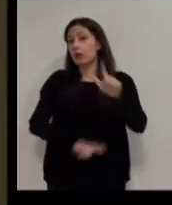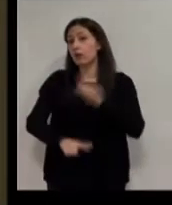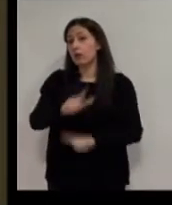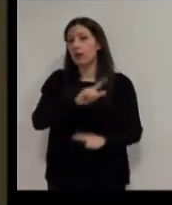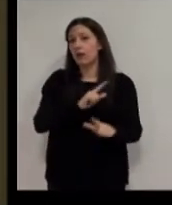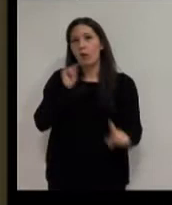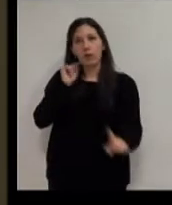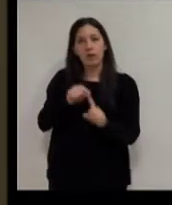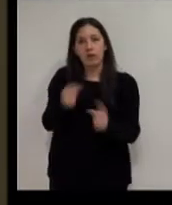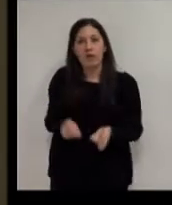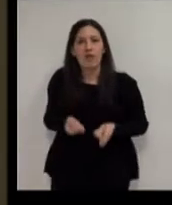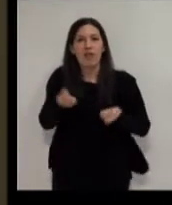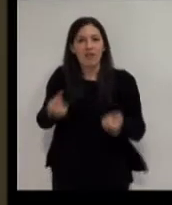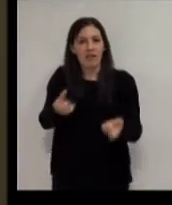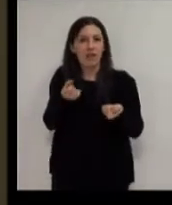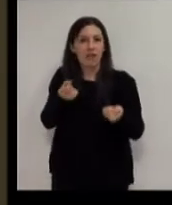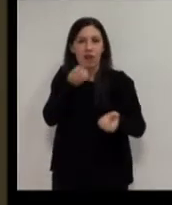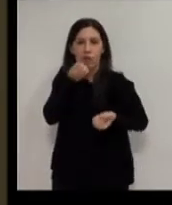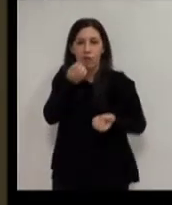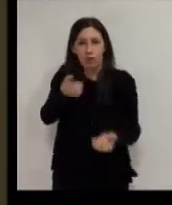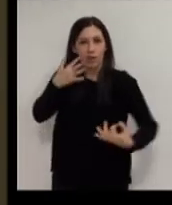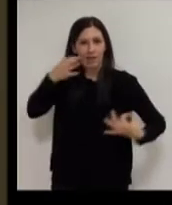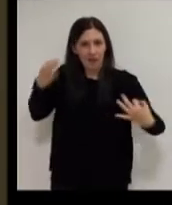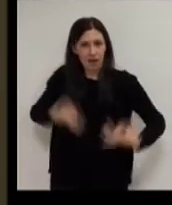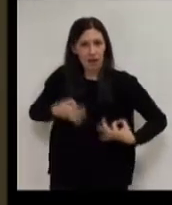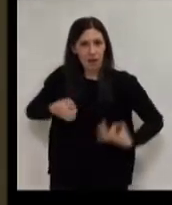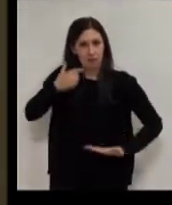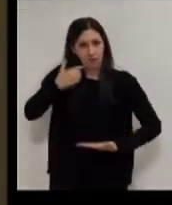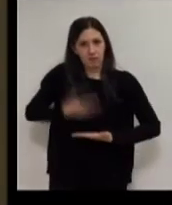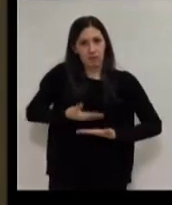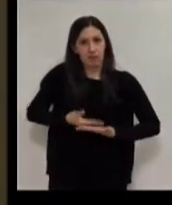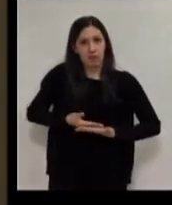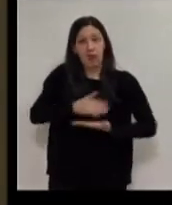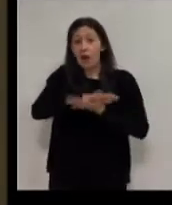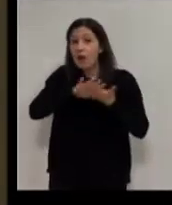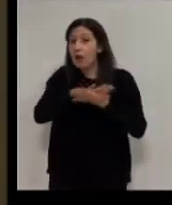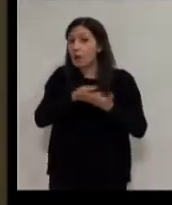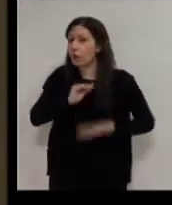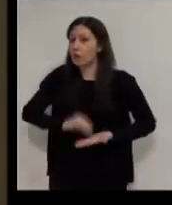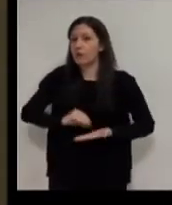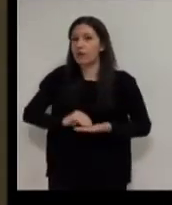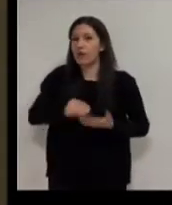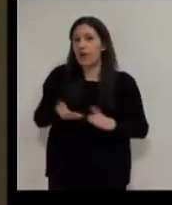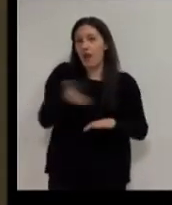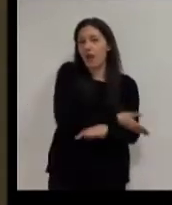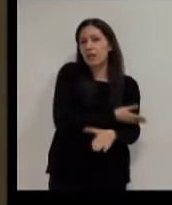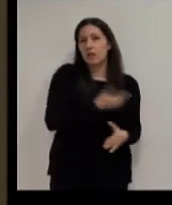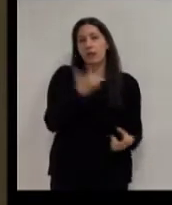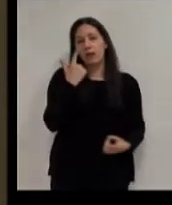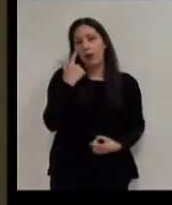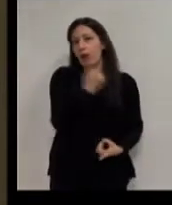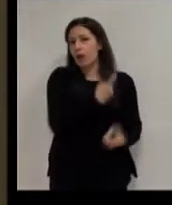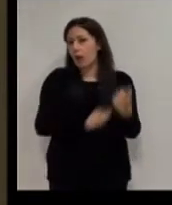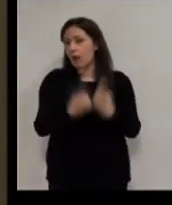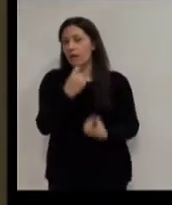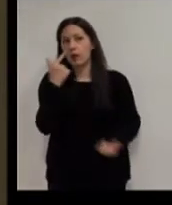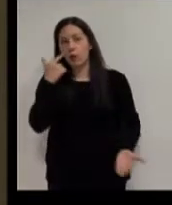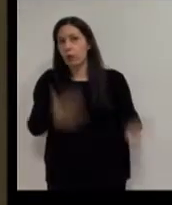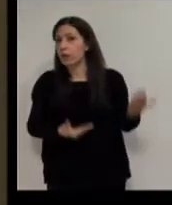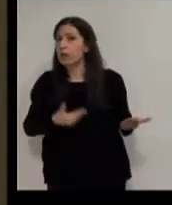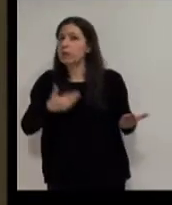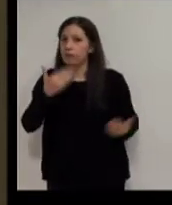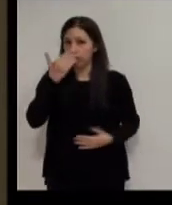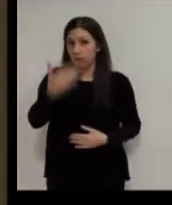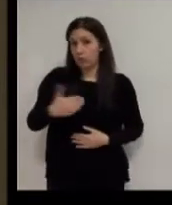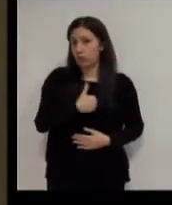de proporcionar información veraz, y cuando digo veraz, muchas veces tiene que ser contrastada, es